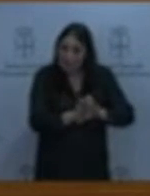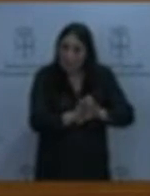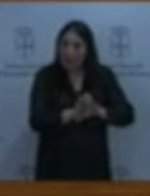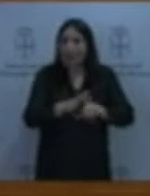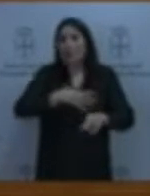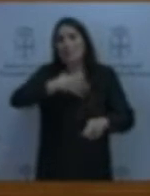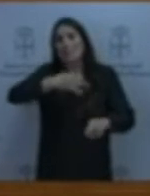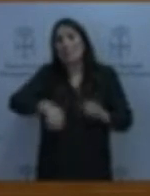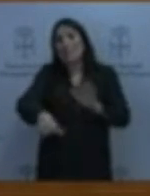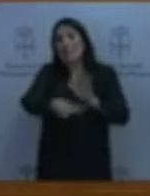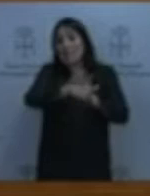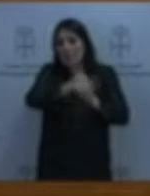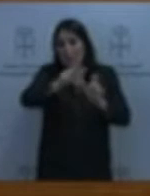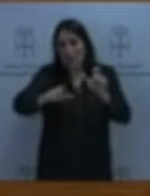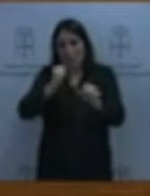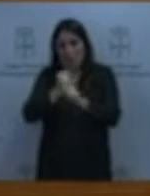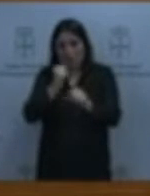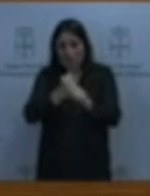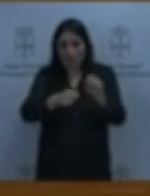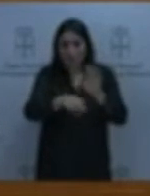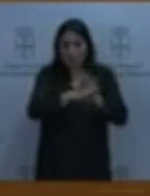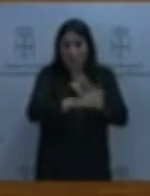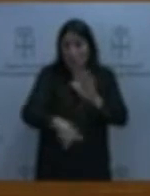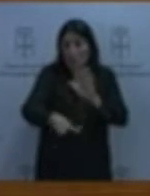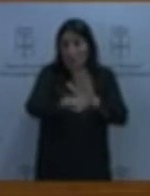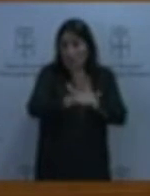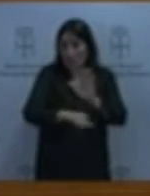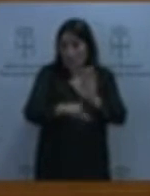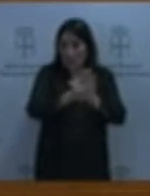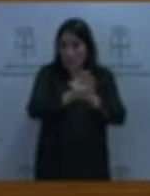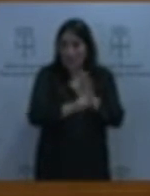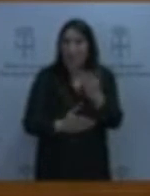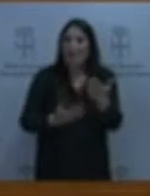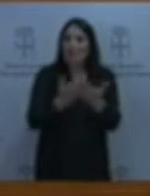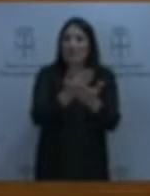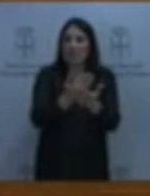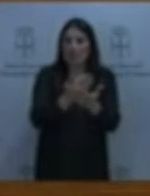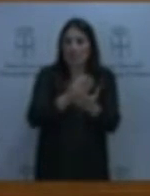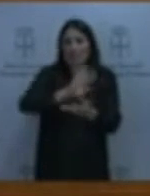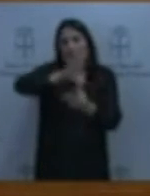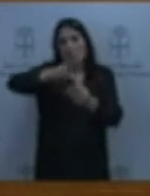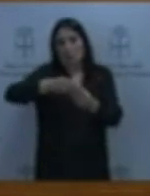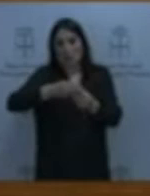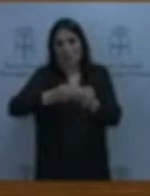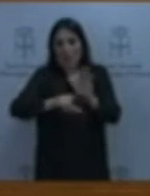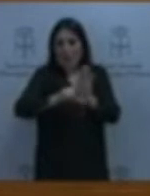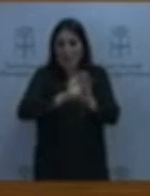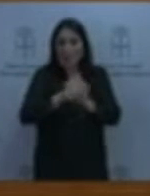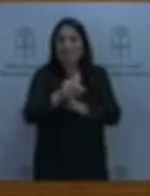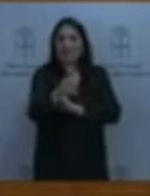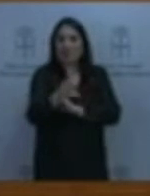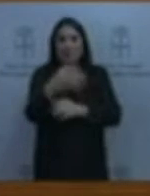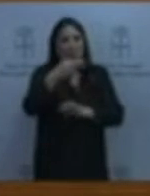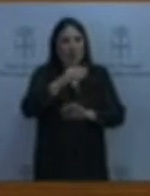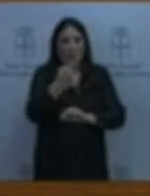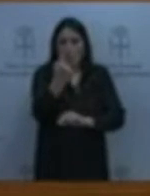continuar en fraude de los trabajadores y en fraude de ley. Se pide una actuación ajustada a la realidad y a derecho, la única posible. Nos